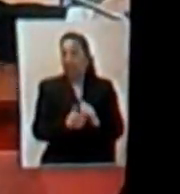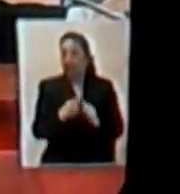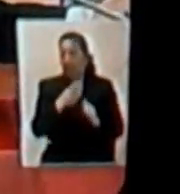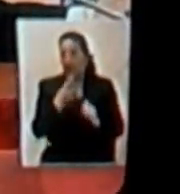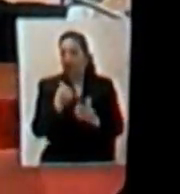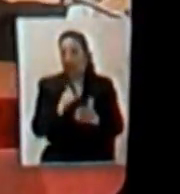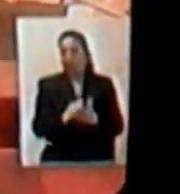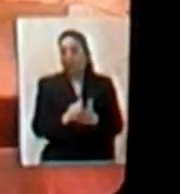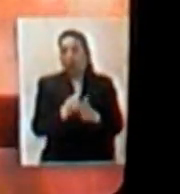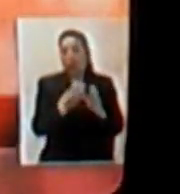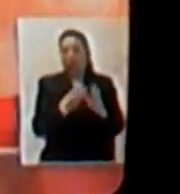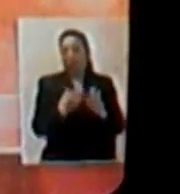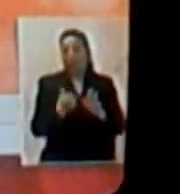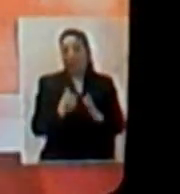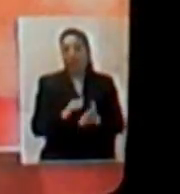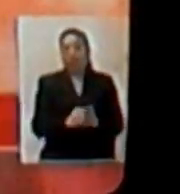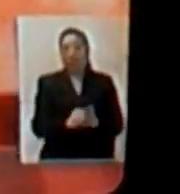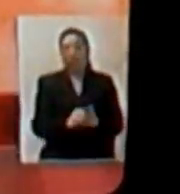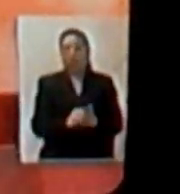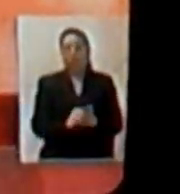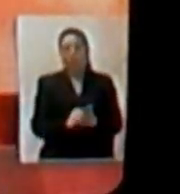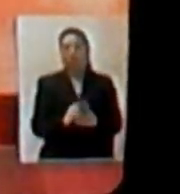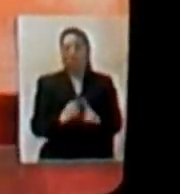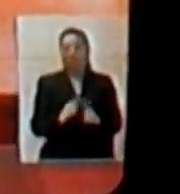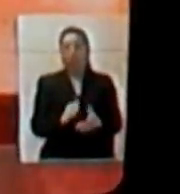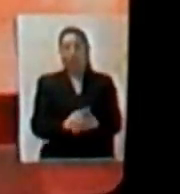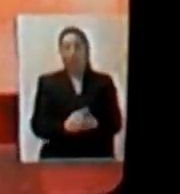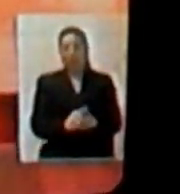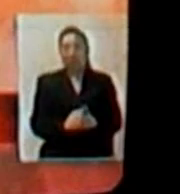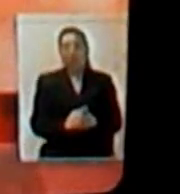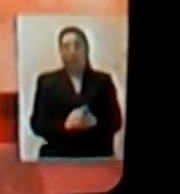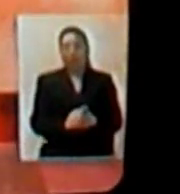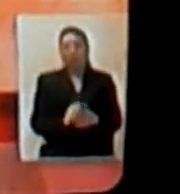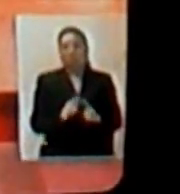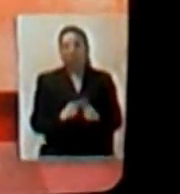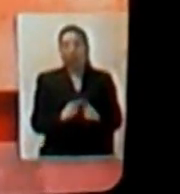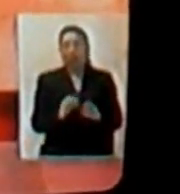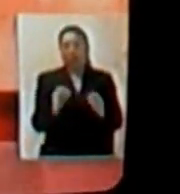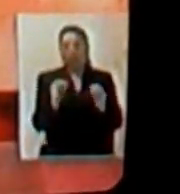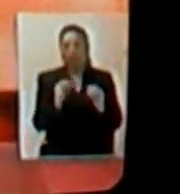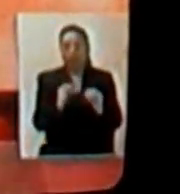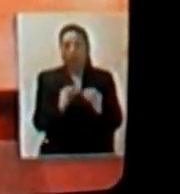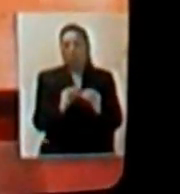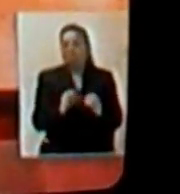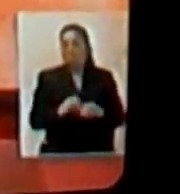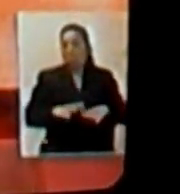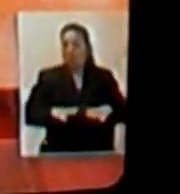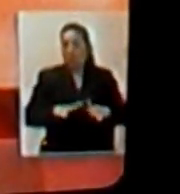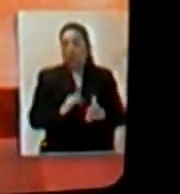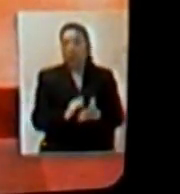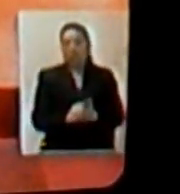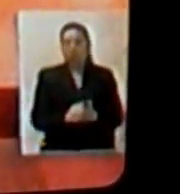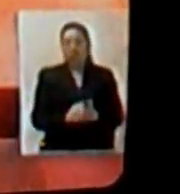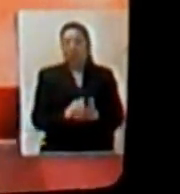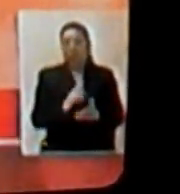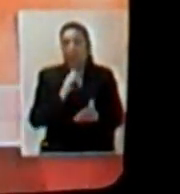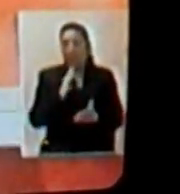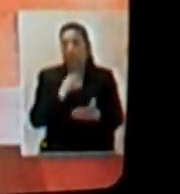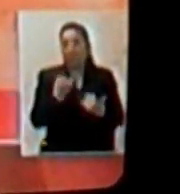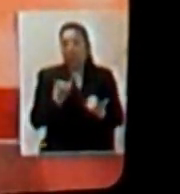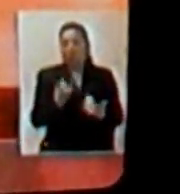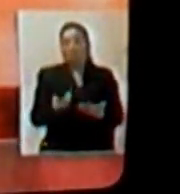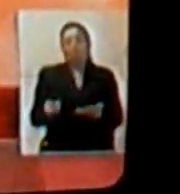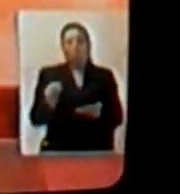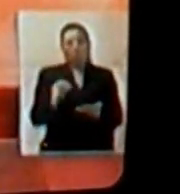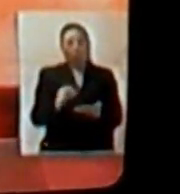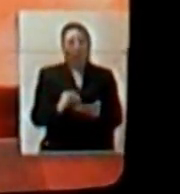de la crisis que desde el 96 pues, se ha visto evidente a nivel de los puertos, otroras caletas y abundancia de pesca, ahora ya no lo son, ahora